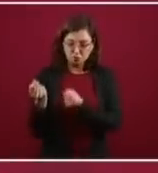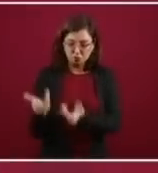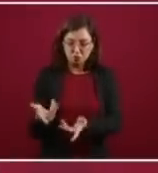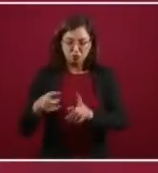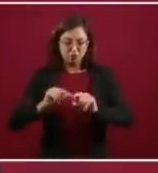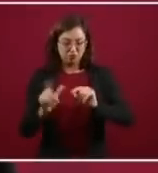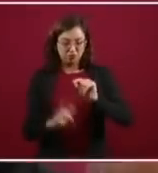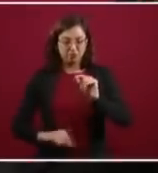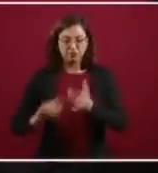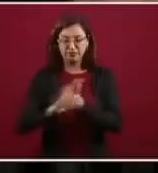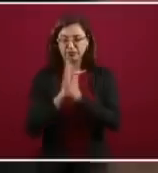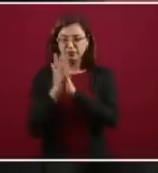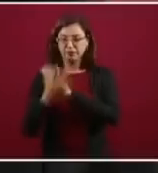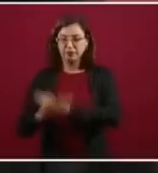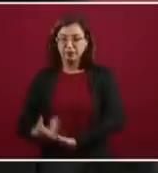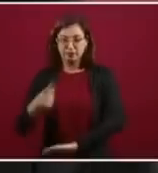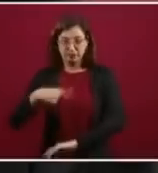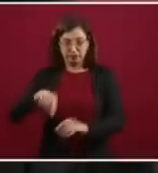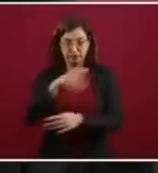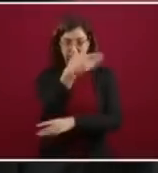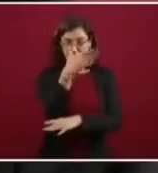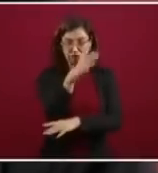México, quemando una bandera.